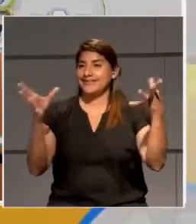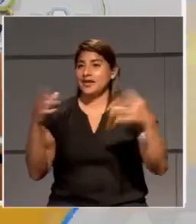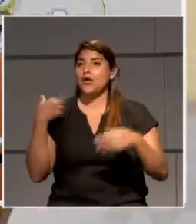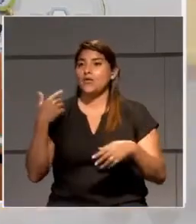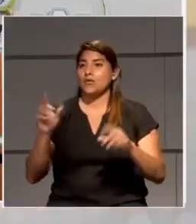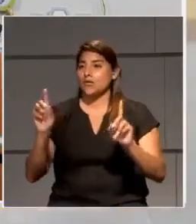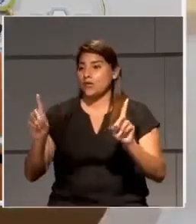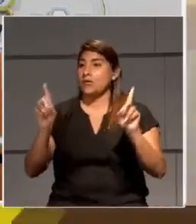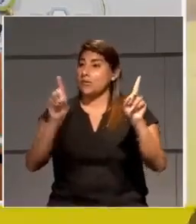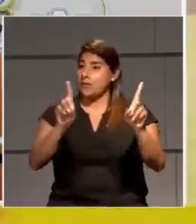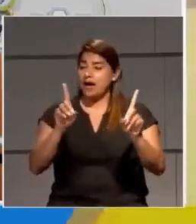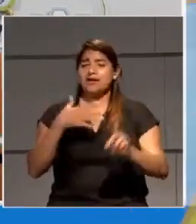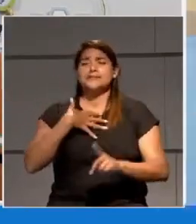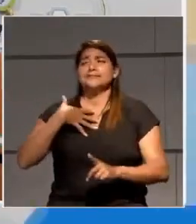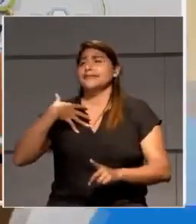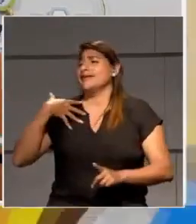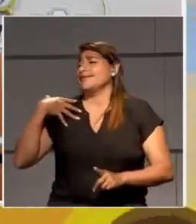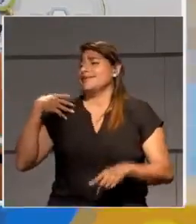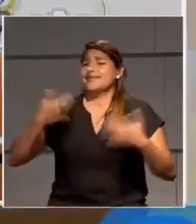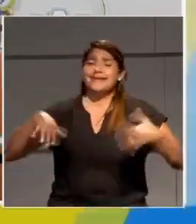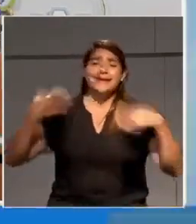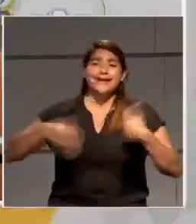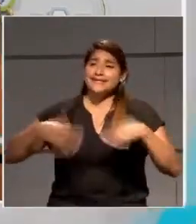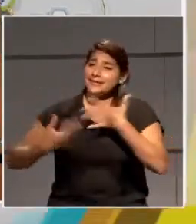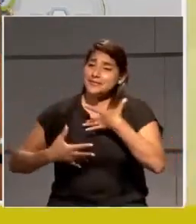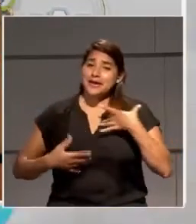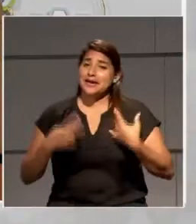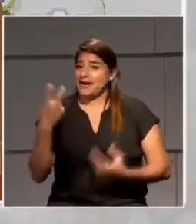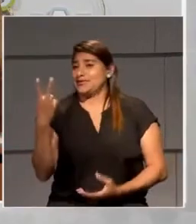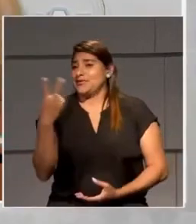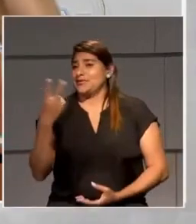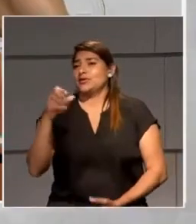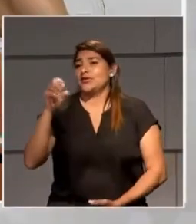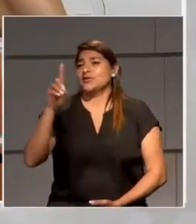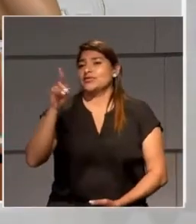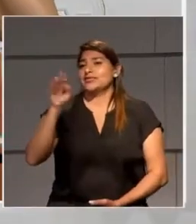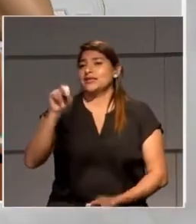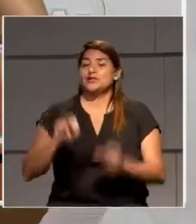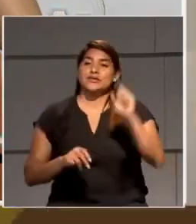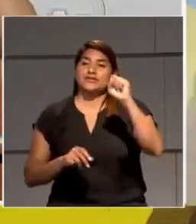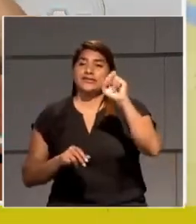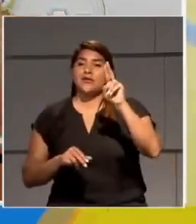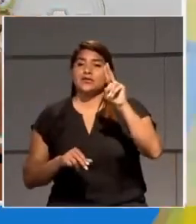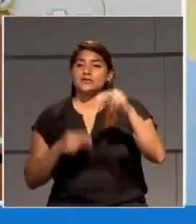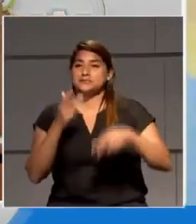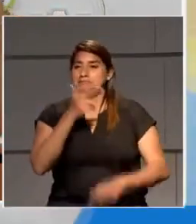Un tocayo, oiga. Me encantan. Me encantan los dinosaurios.